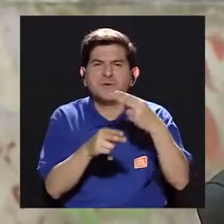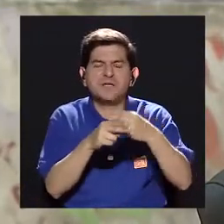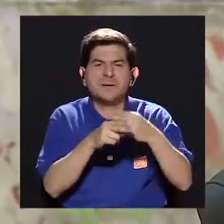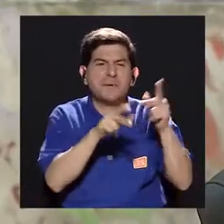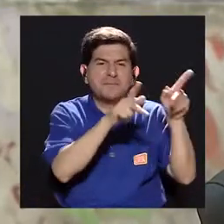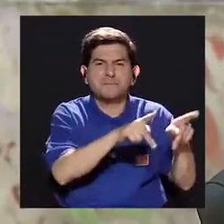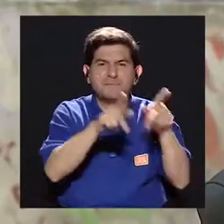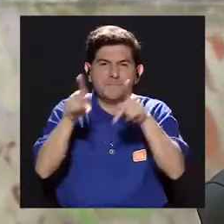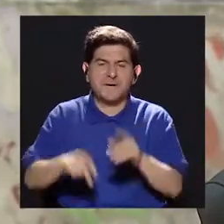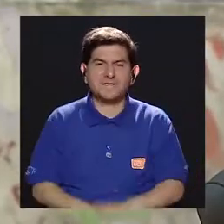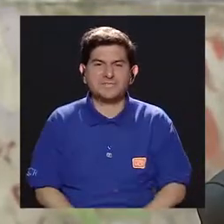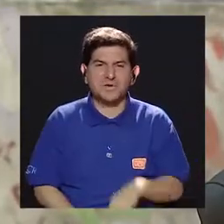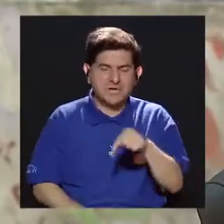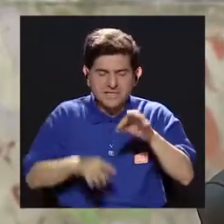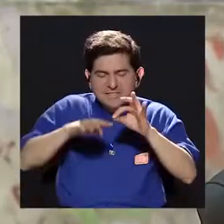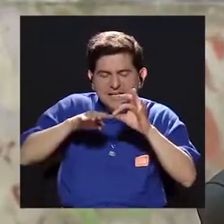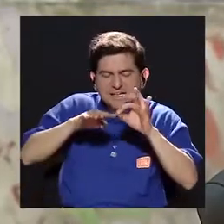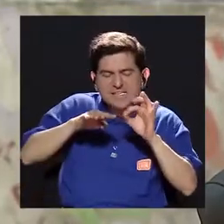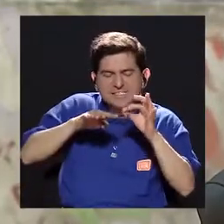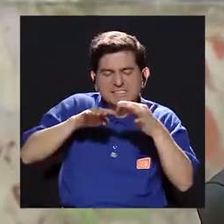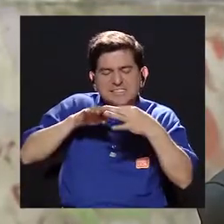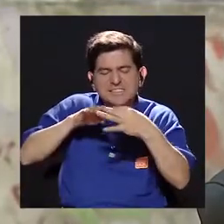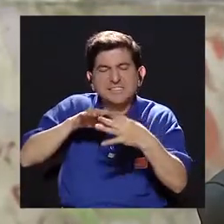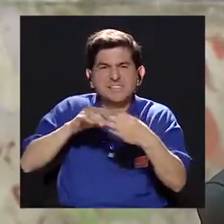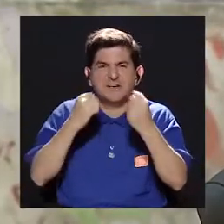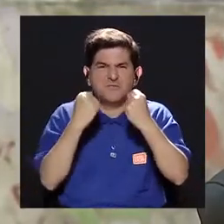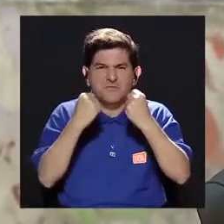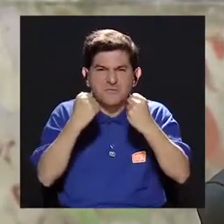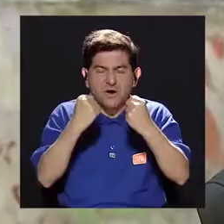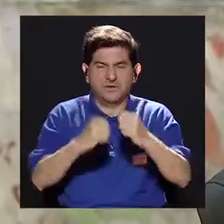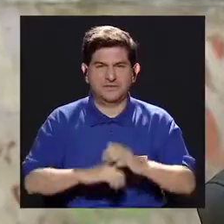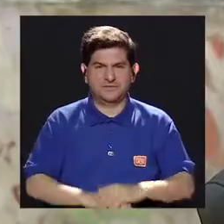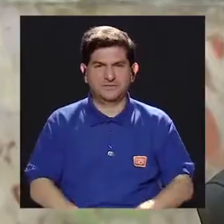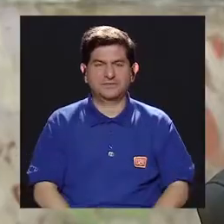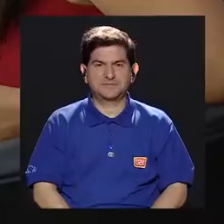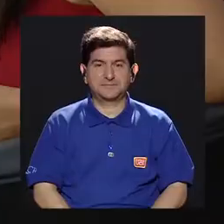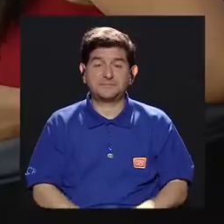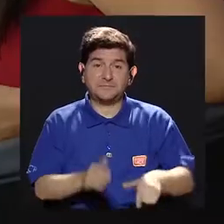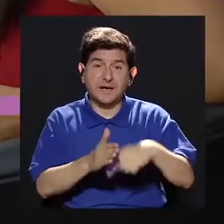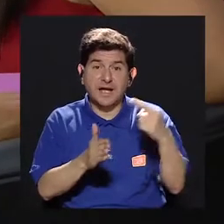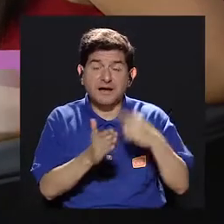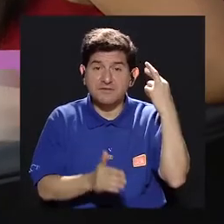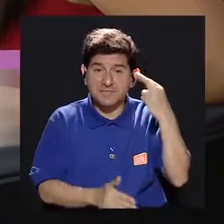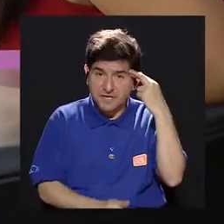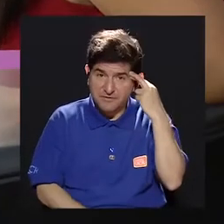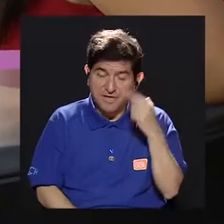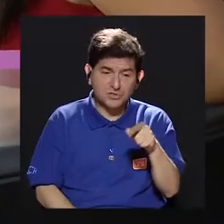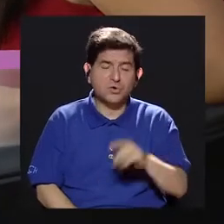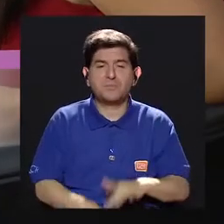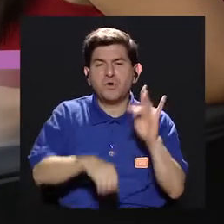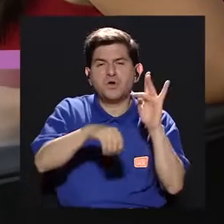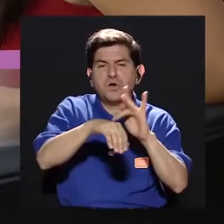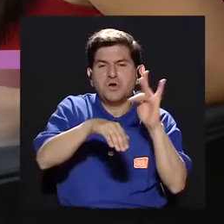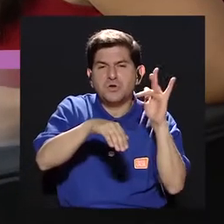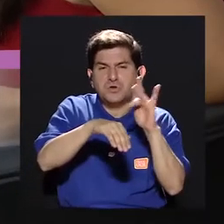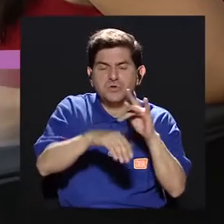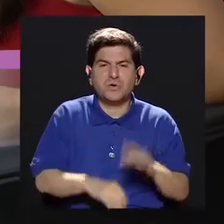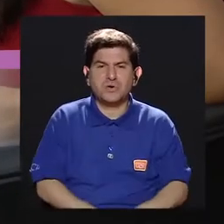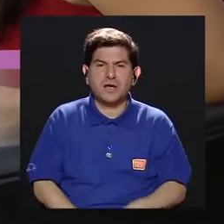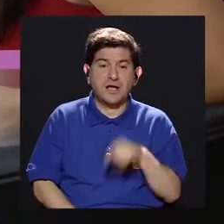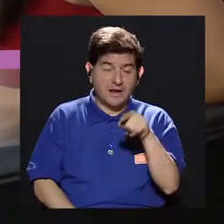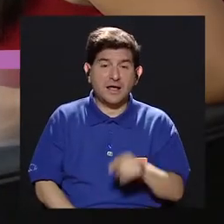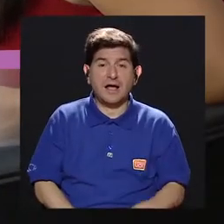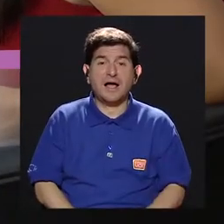llaman mis pacientes, unos pellejos muy gruesos en los bordes de las uñas. a veces por tocar tanto están haciendo